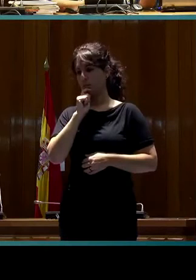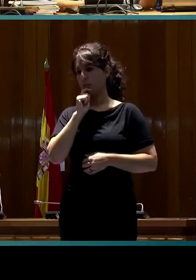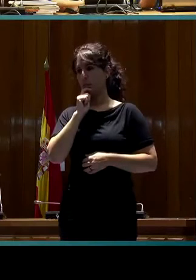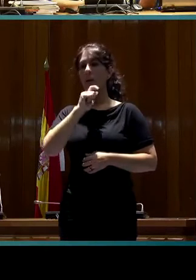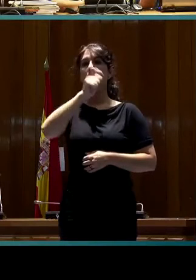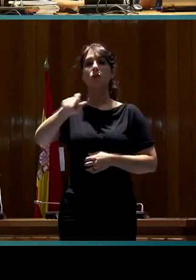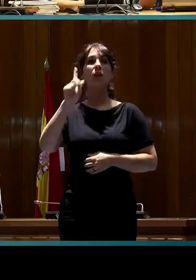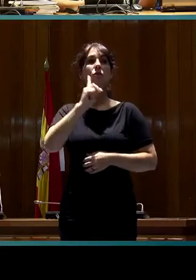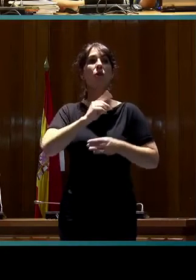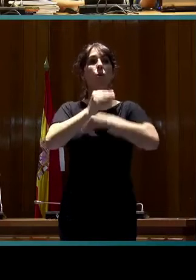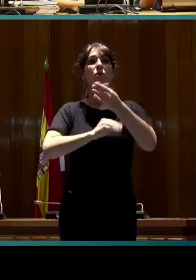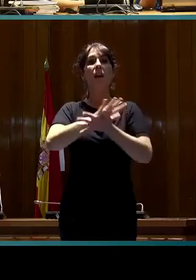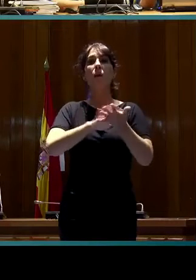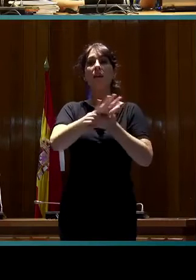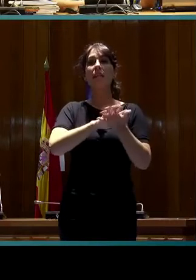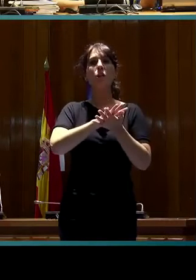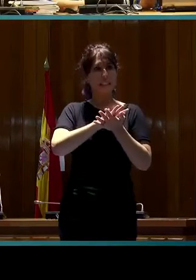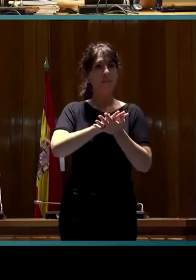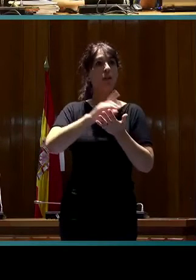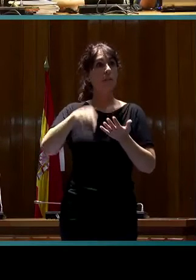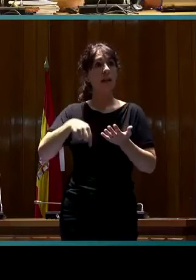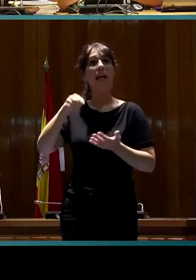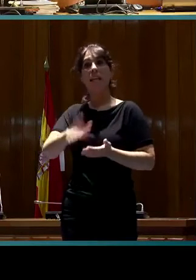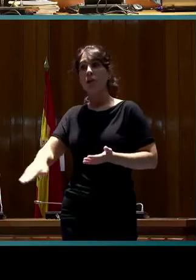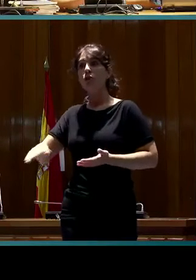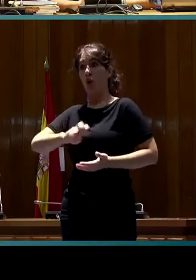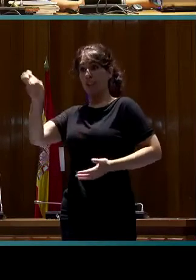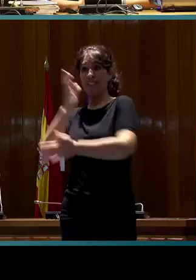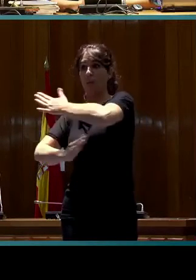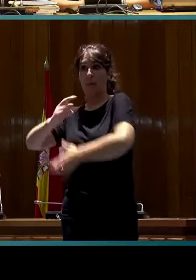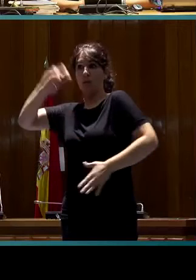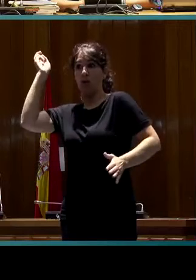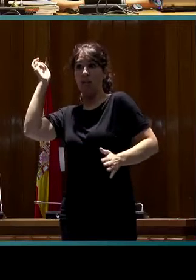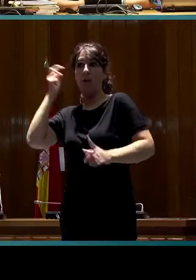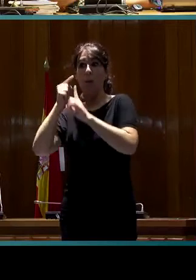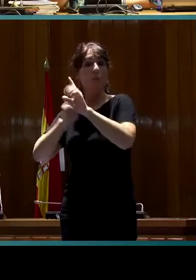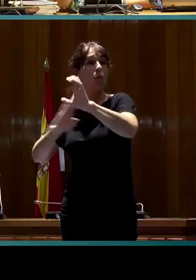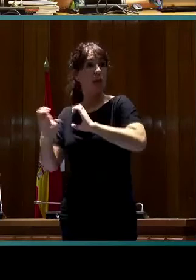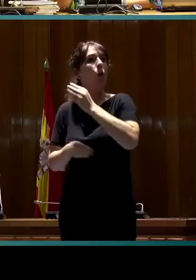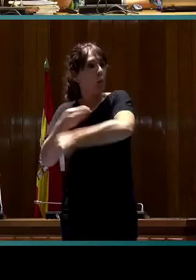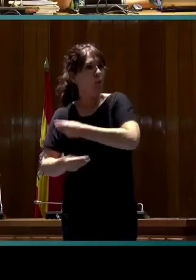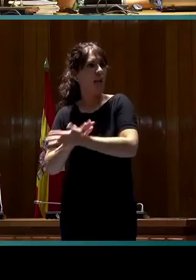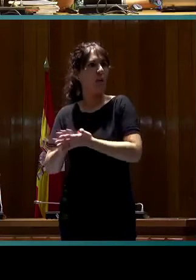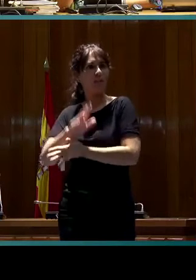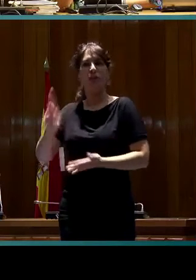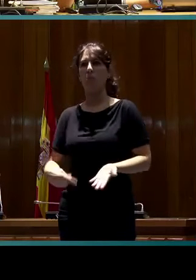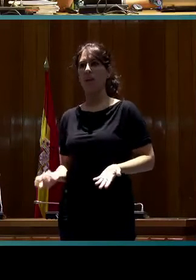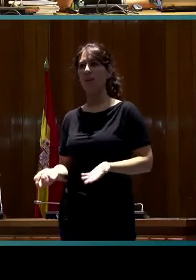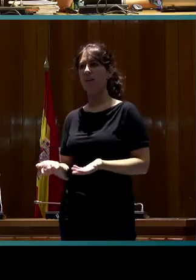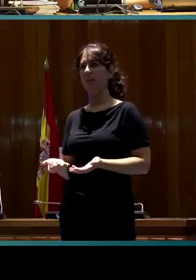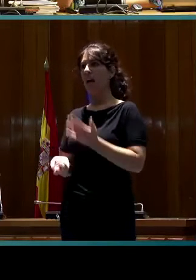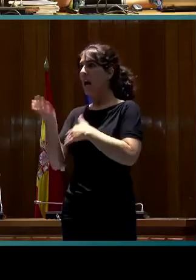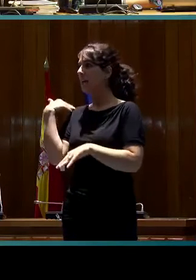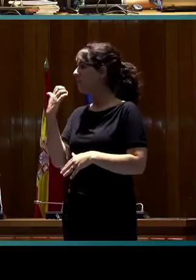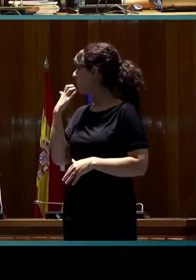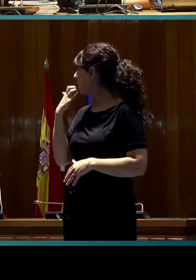lengua de signos, sino hay muchos niños que tienen otras discapacidades que para comunicarse utilizan la lengua de signos. Ayer también estuvimos en un